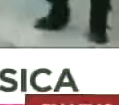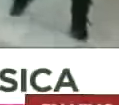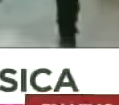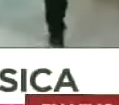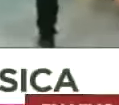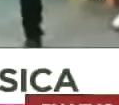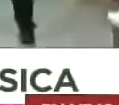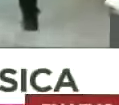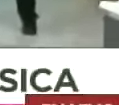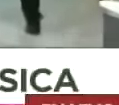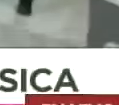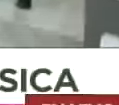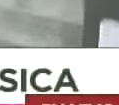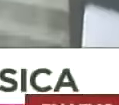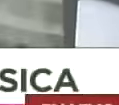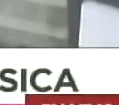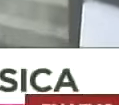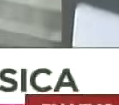mejor y seguro,